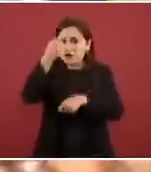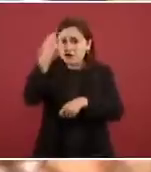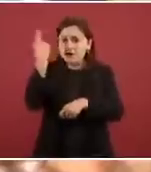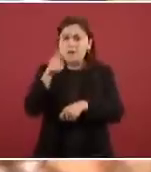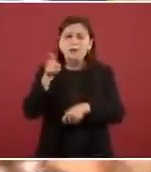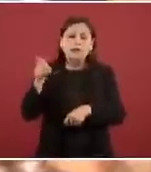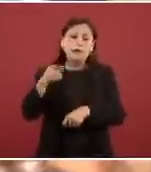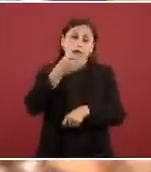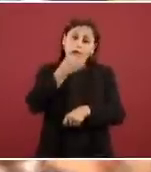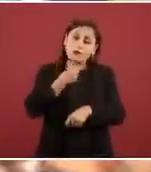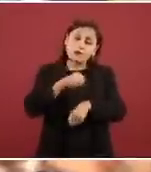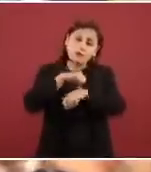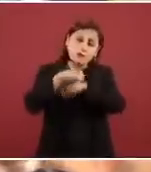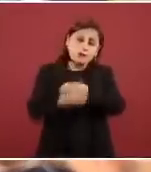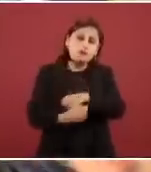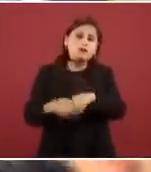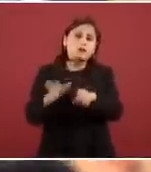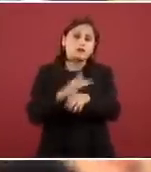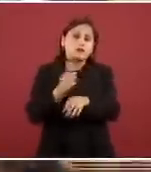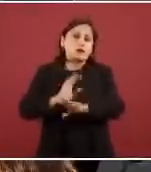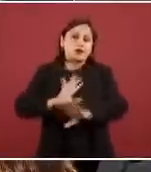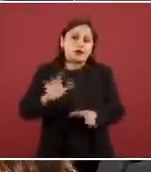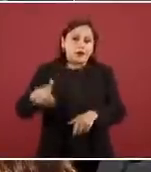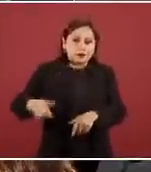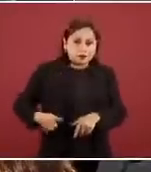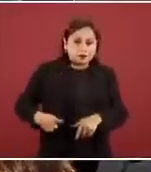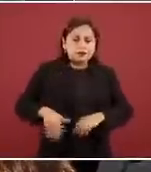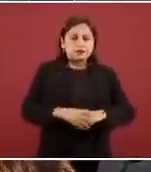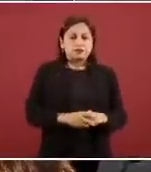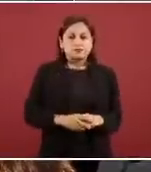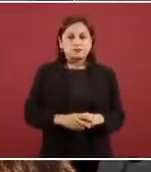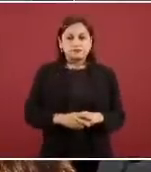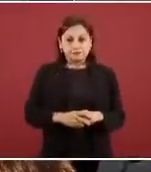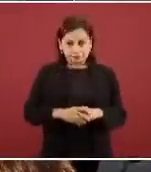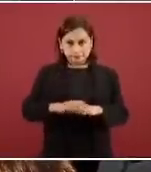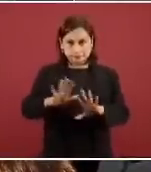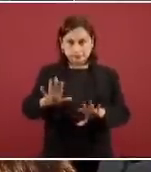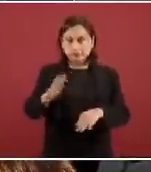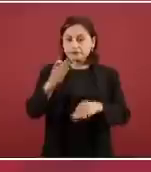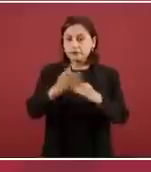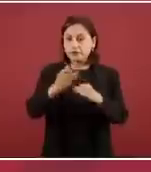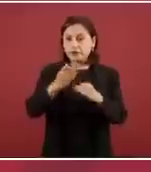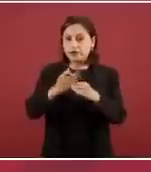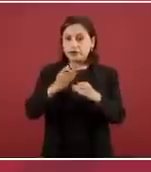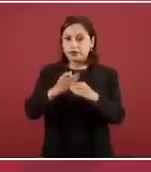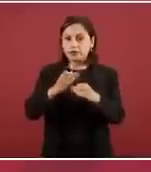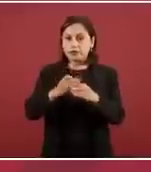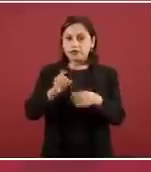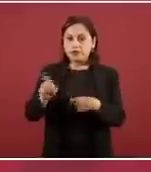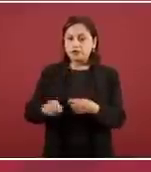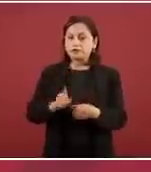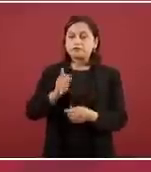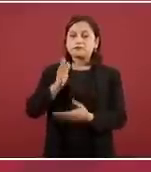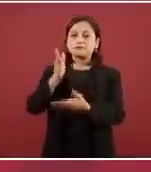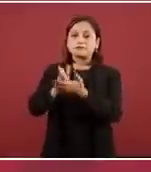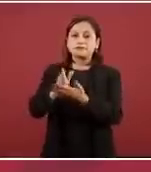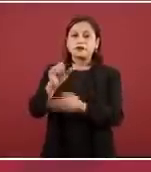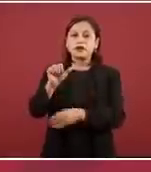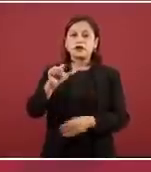la lesión puede crecer más, ¿no? Ahora mismo te atiende Alejandro Encinas, hoy,